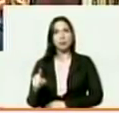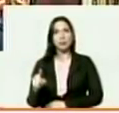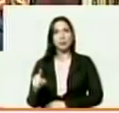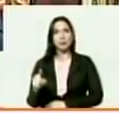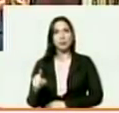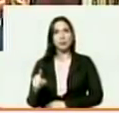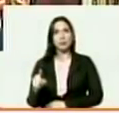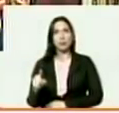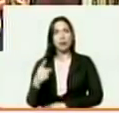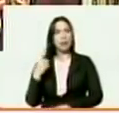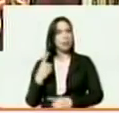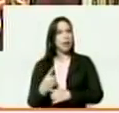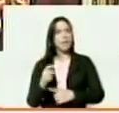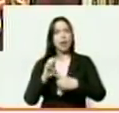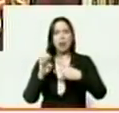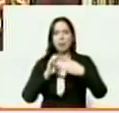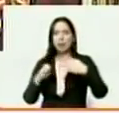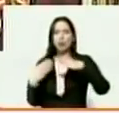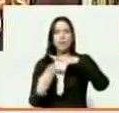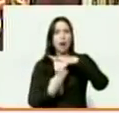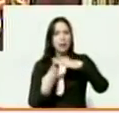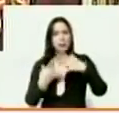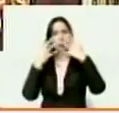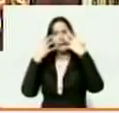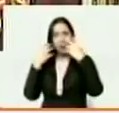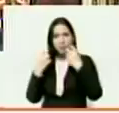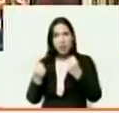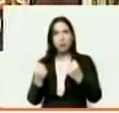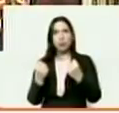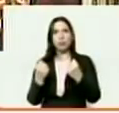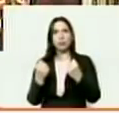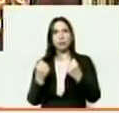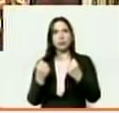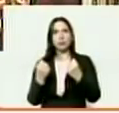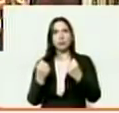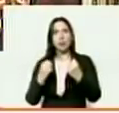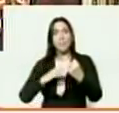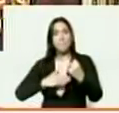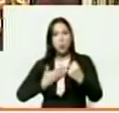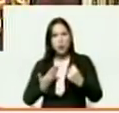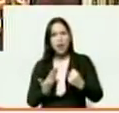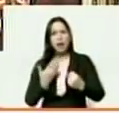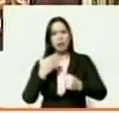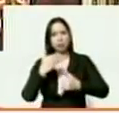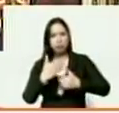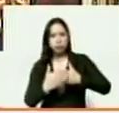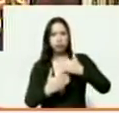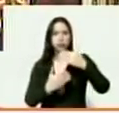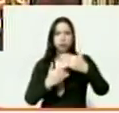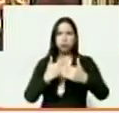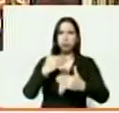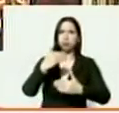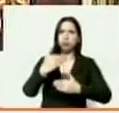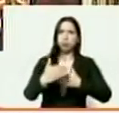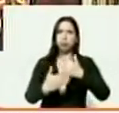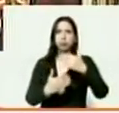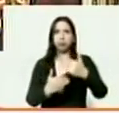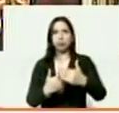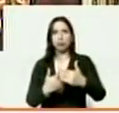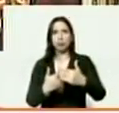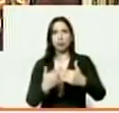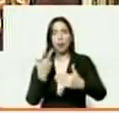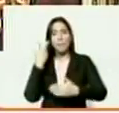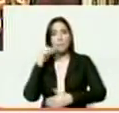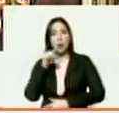poner unos elementos básicos de entendimiento que pudieran ir progresivamente. Por eso hice